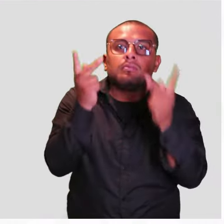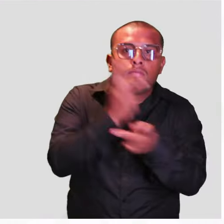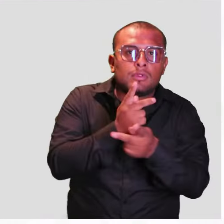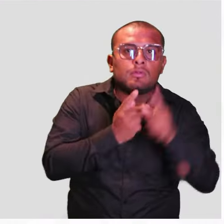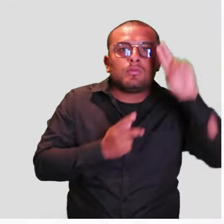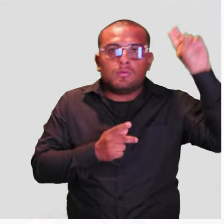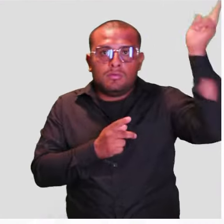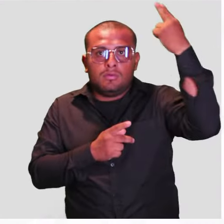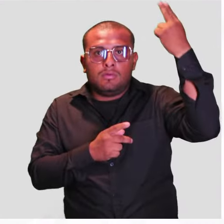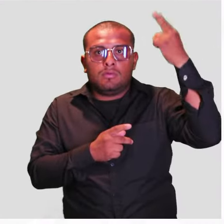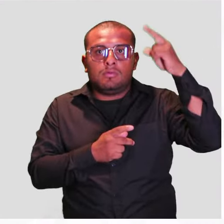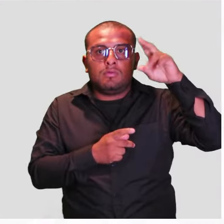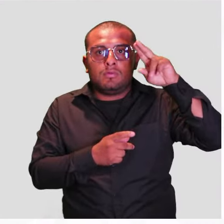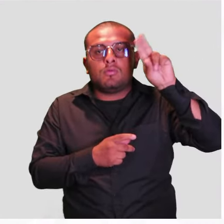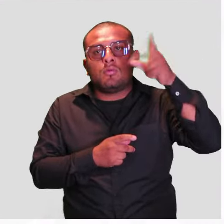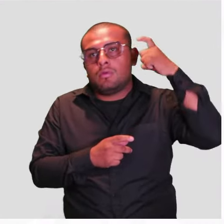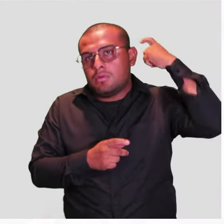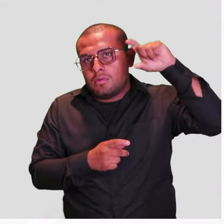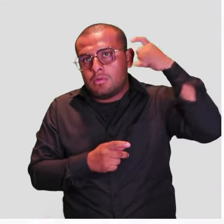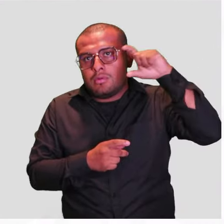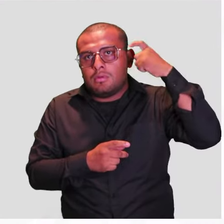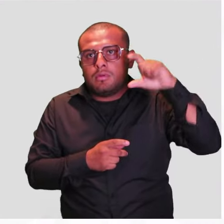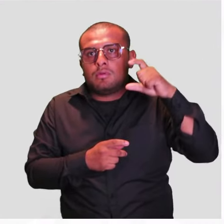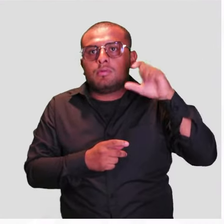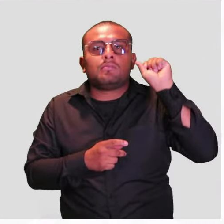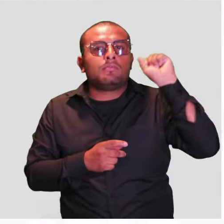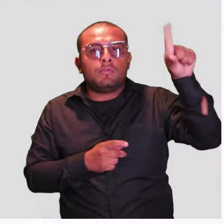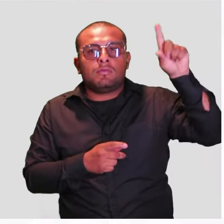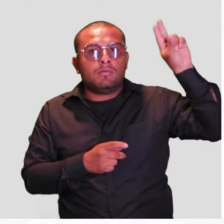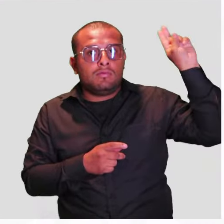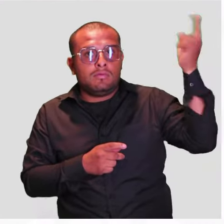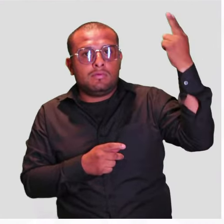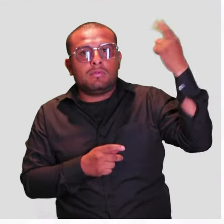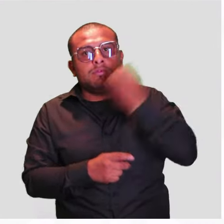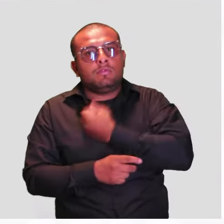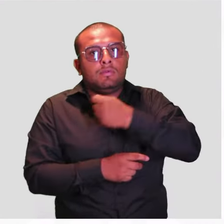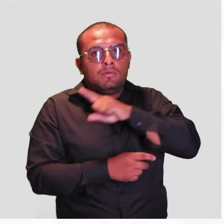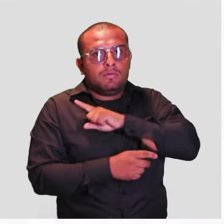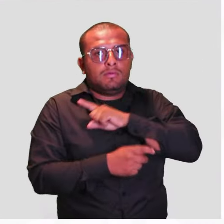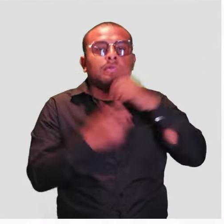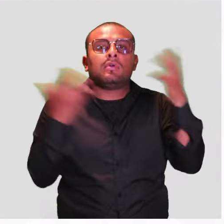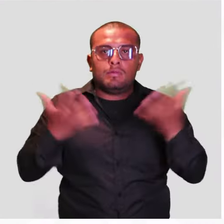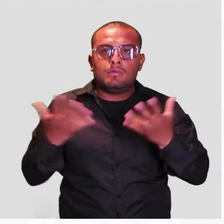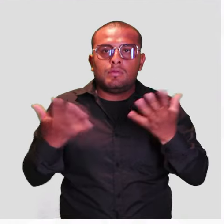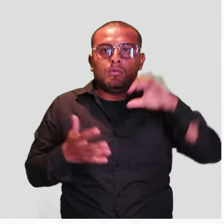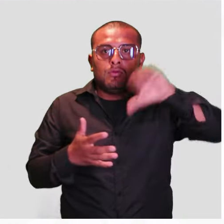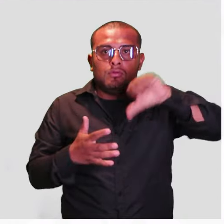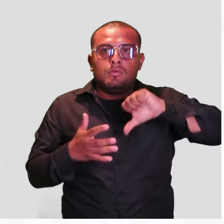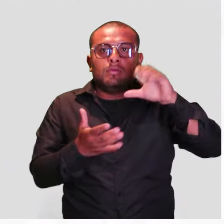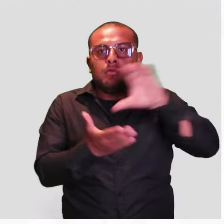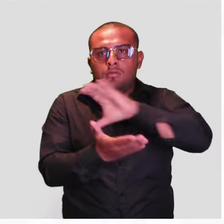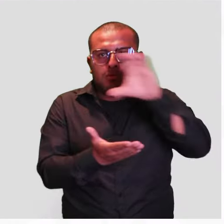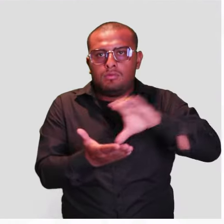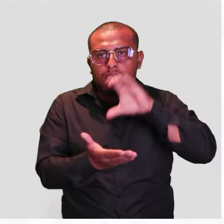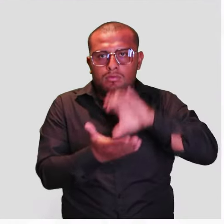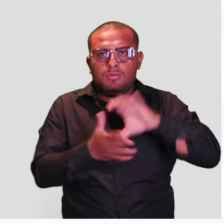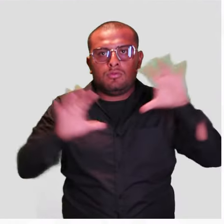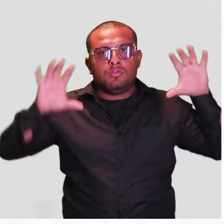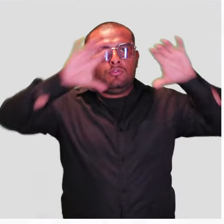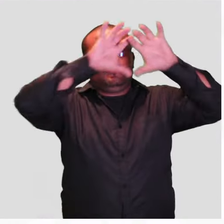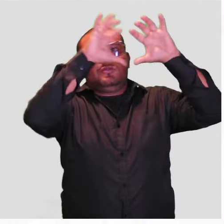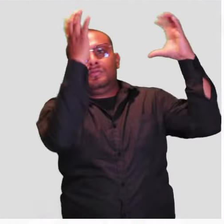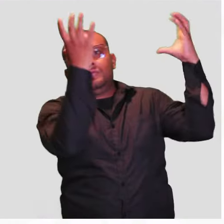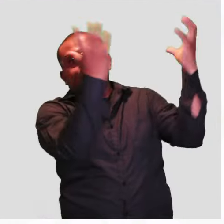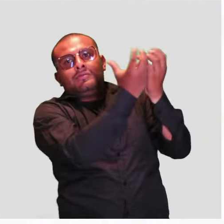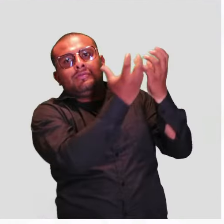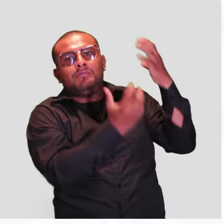tiempo, platicamos sobre una universidad de la salud, donde hoy tenemos el centro cívico. Esas instalaciones están